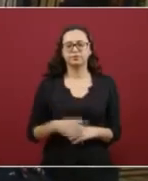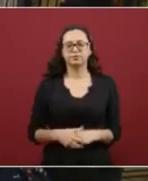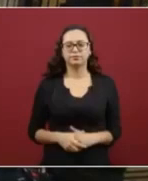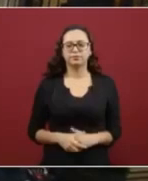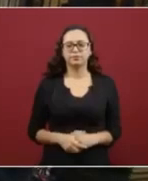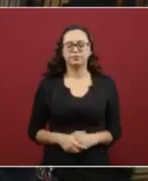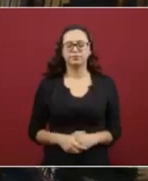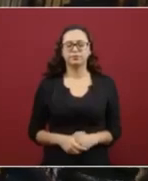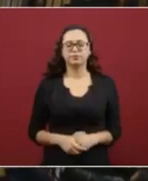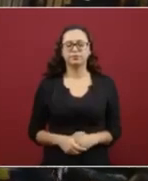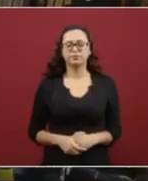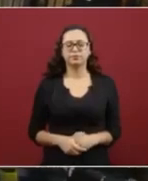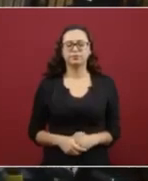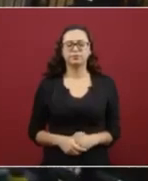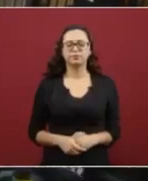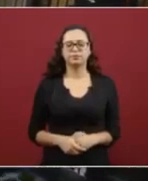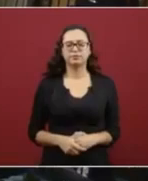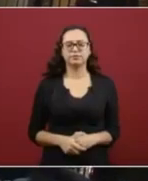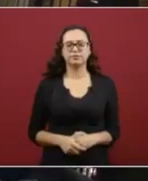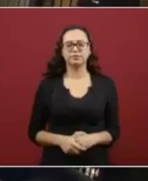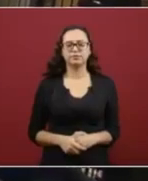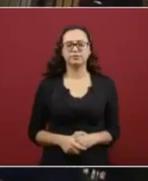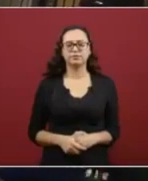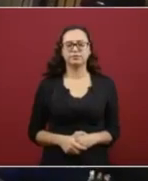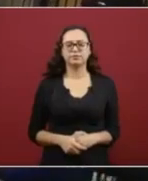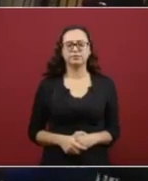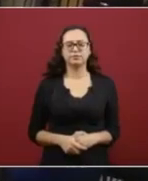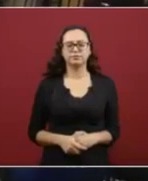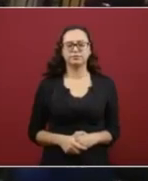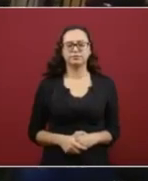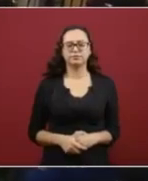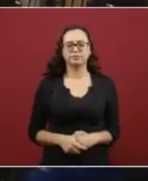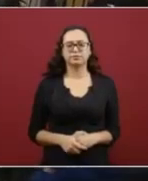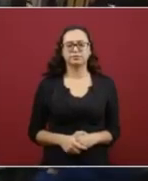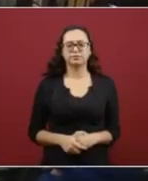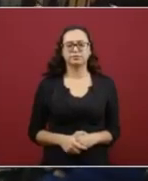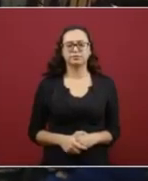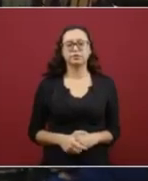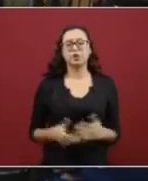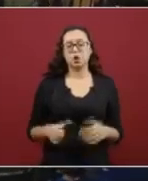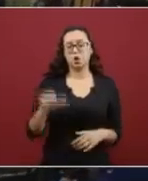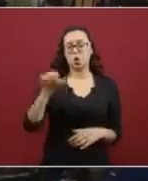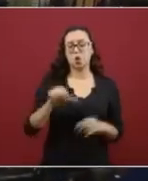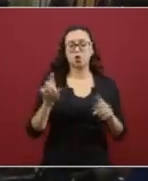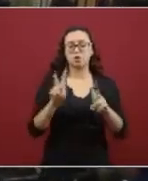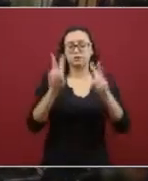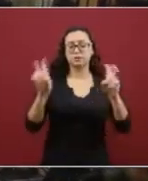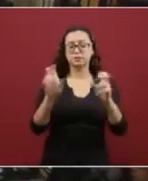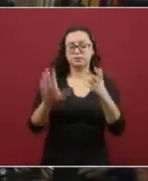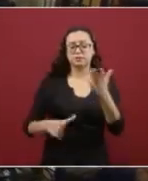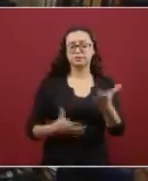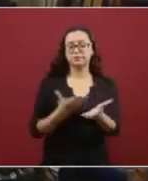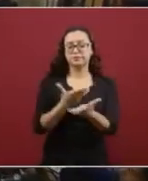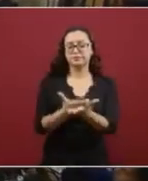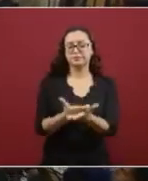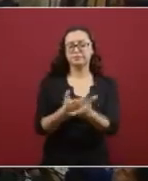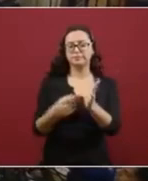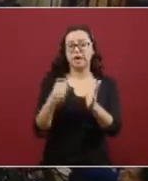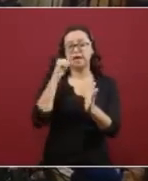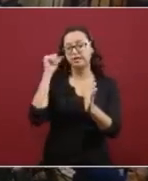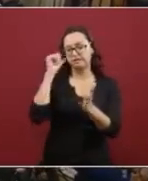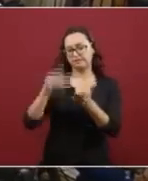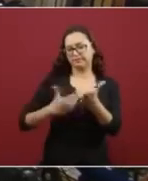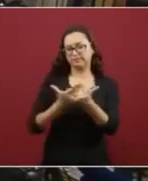Hoy vamos a dar respuesta a un planteamiento de ayer